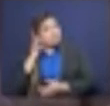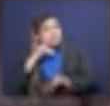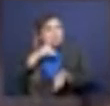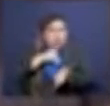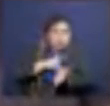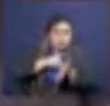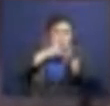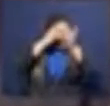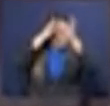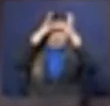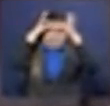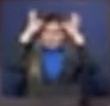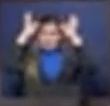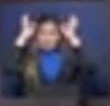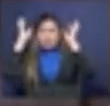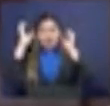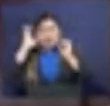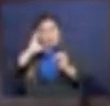Fuerza Pública,